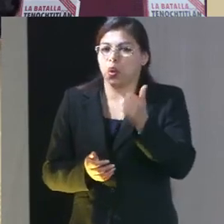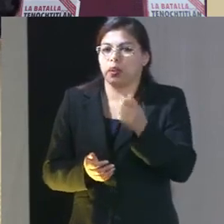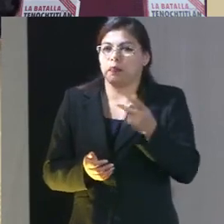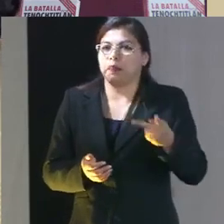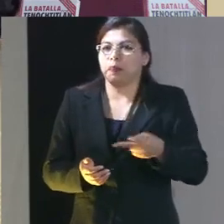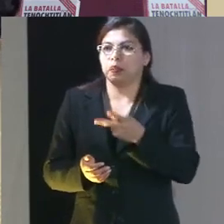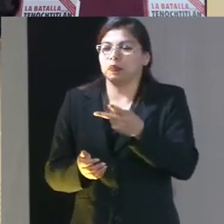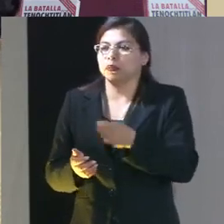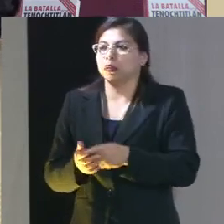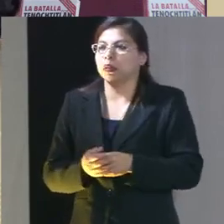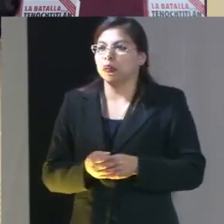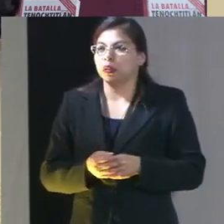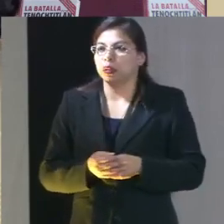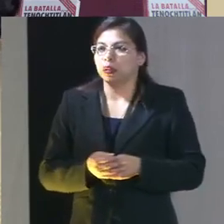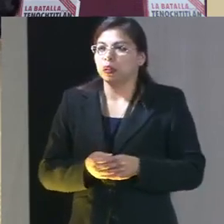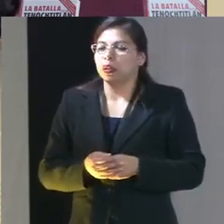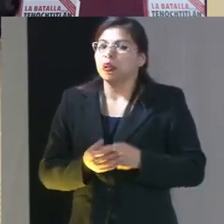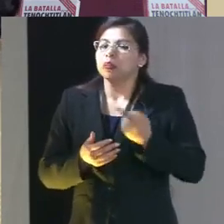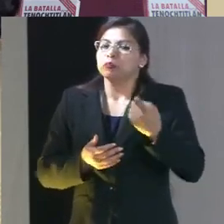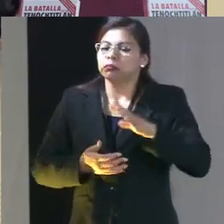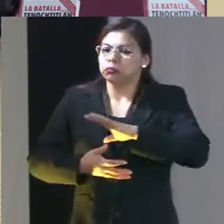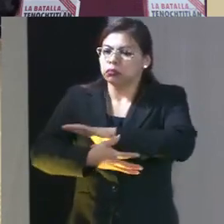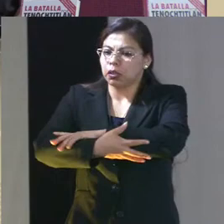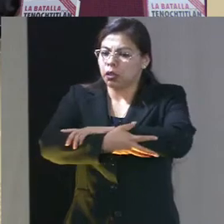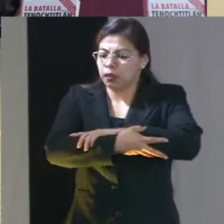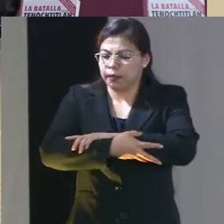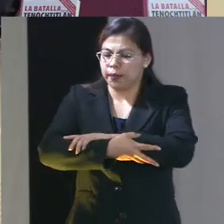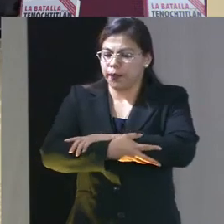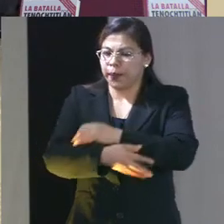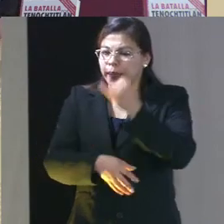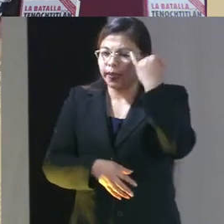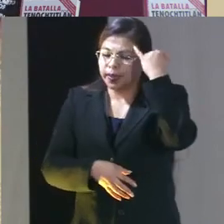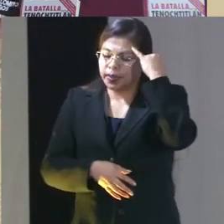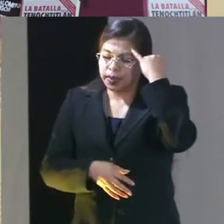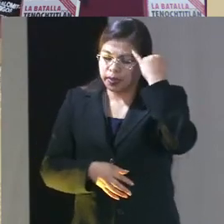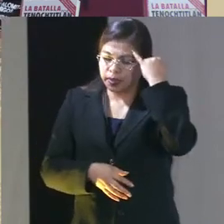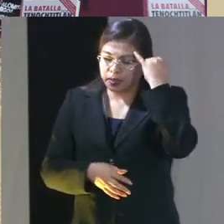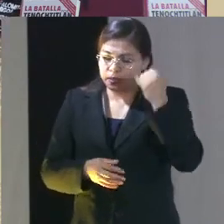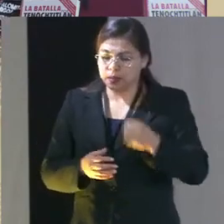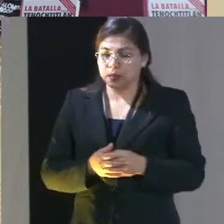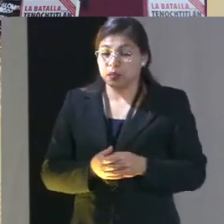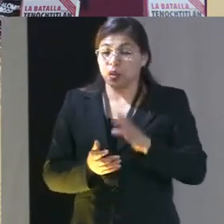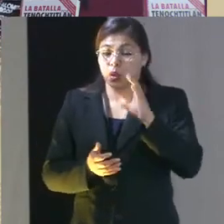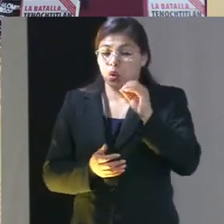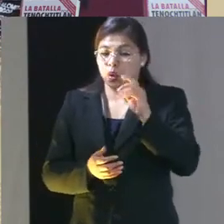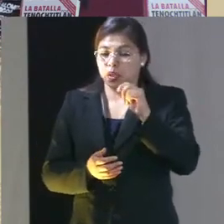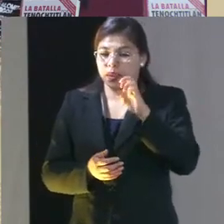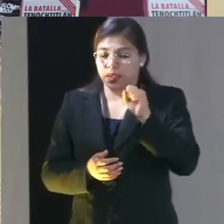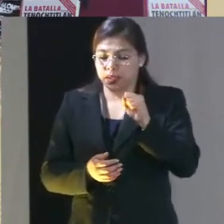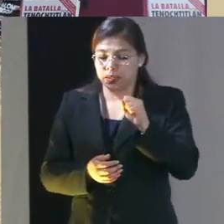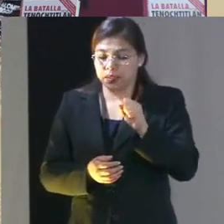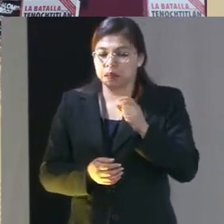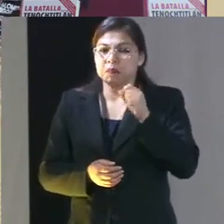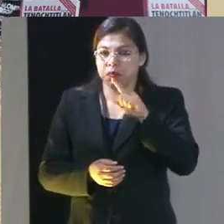siguiente: los aliados indígenas de Cortés,